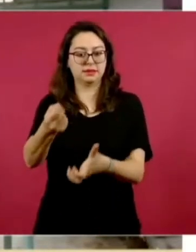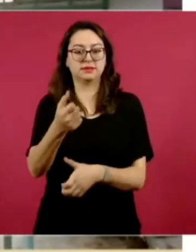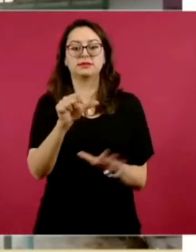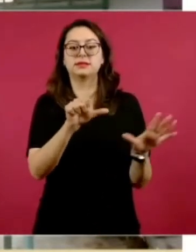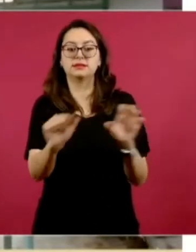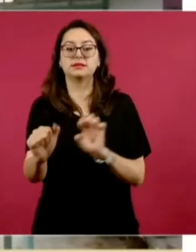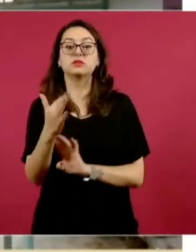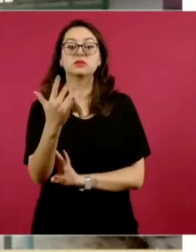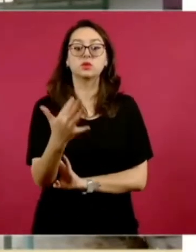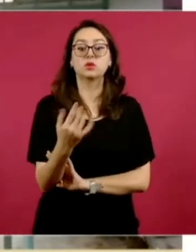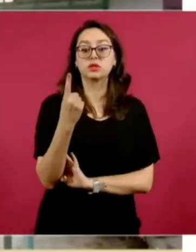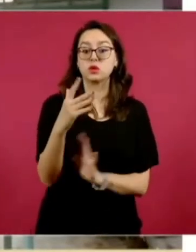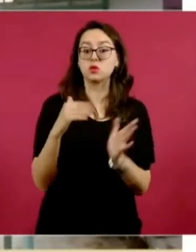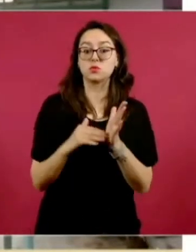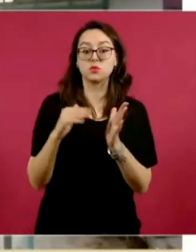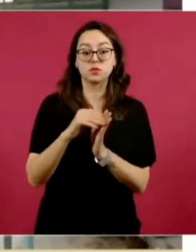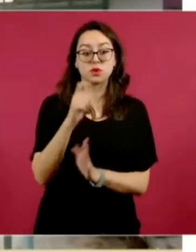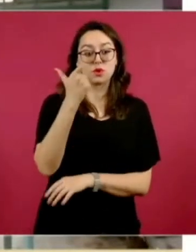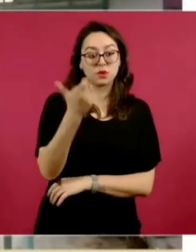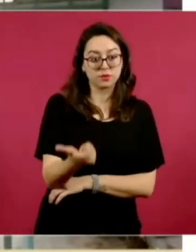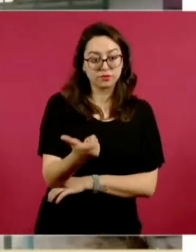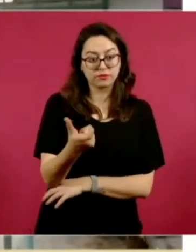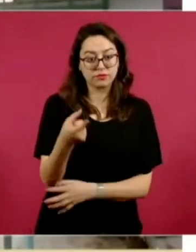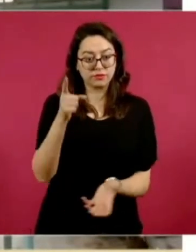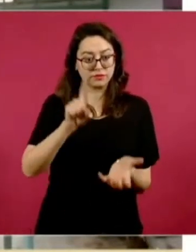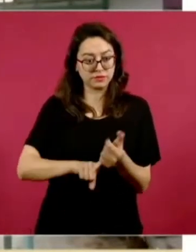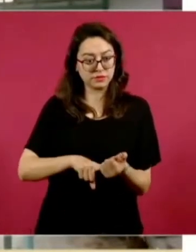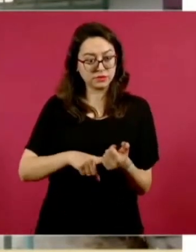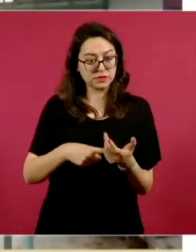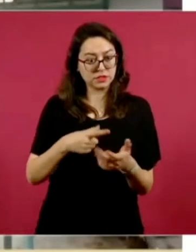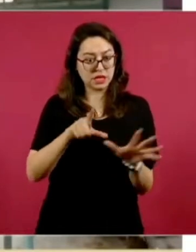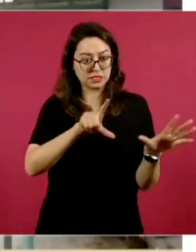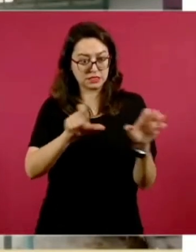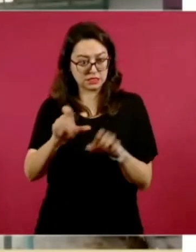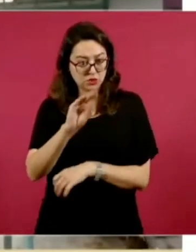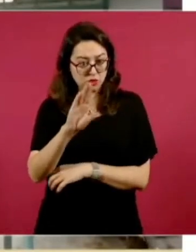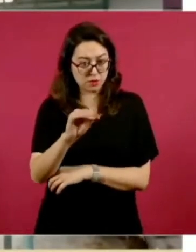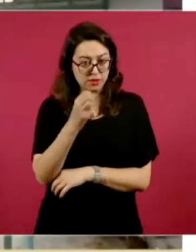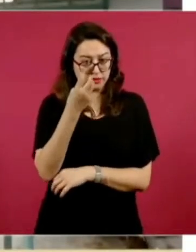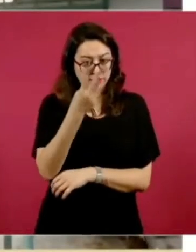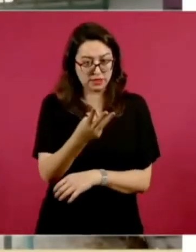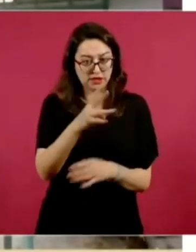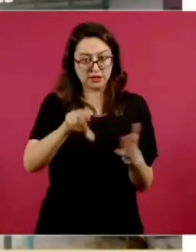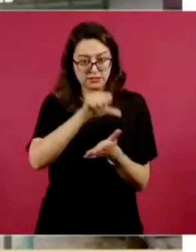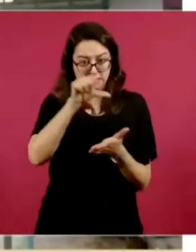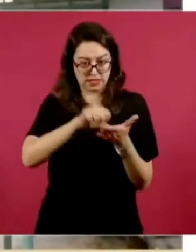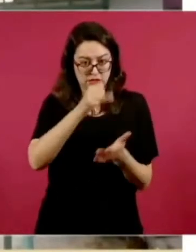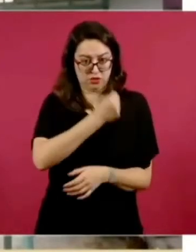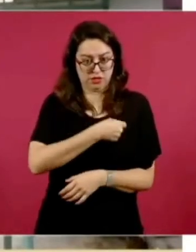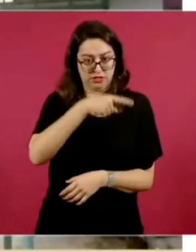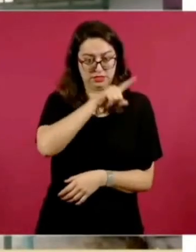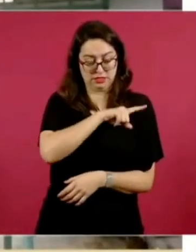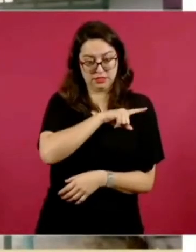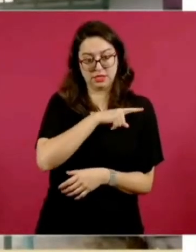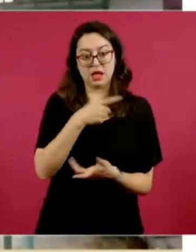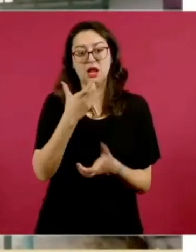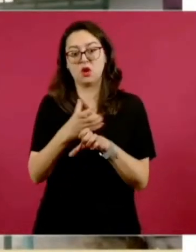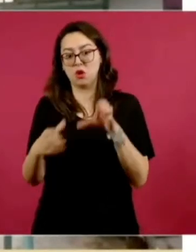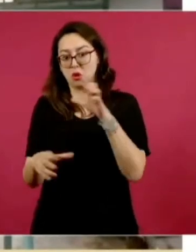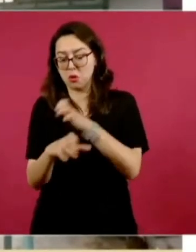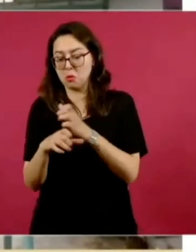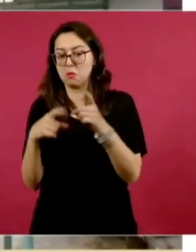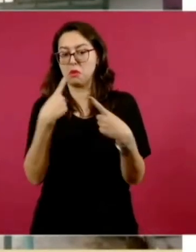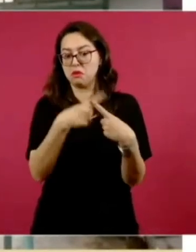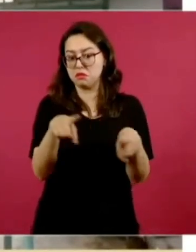793 centros de salud. Hubo la adquisición de 21 equipos médicos. La mayoría de los centros de